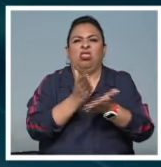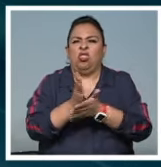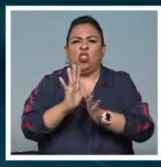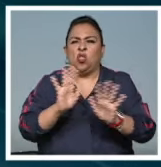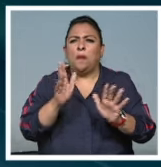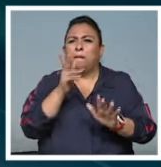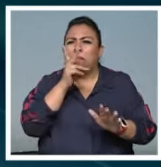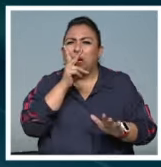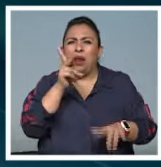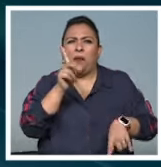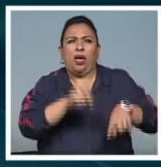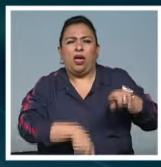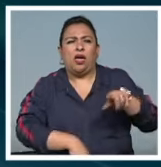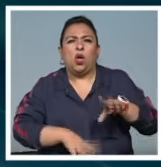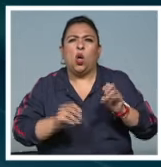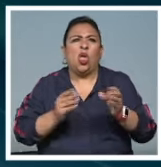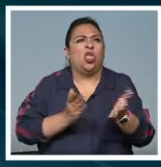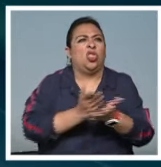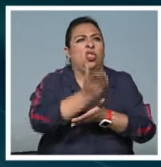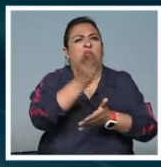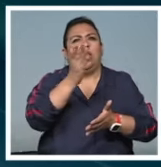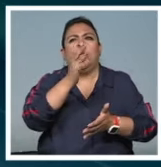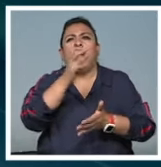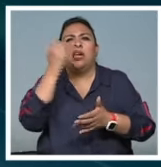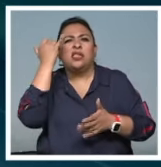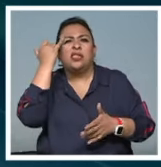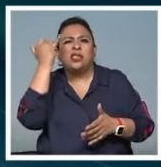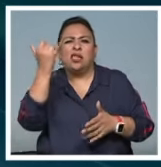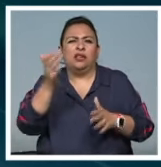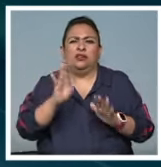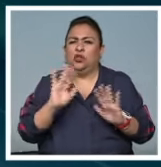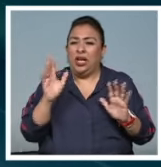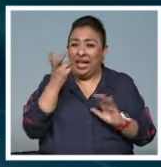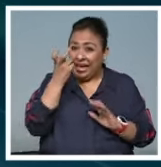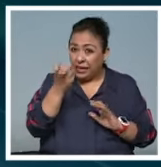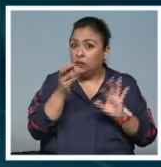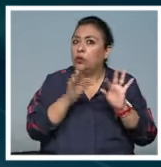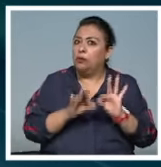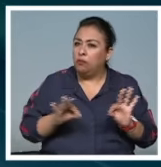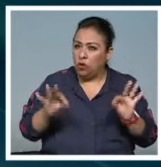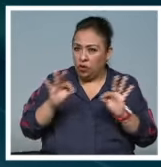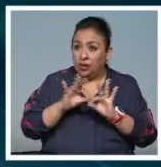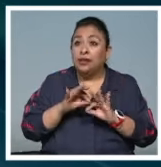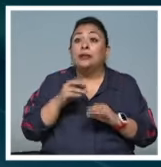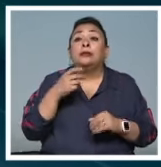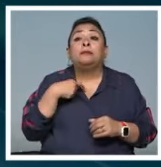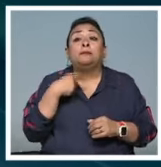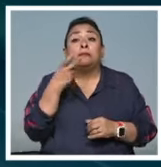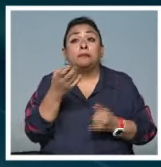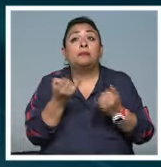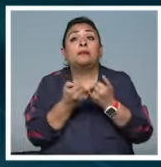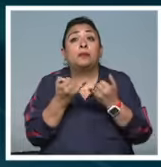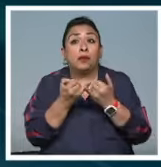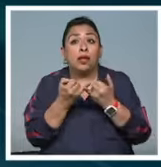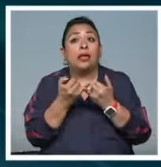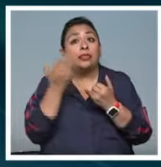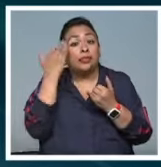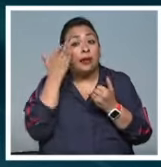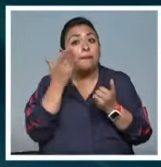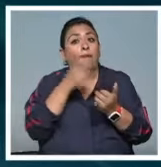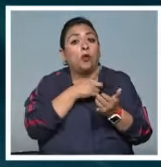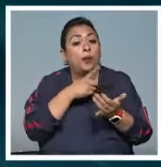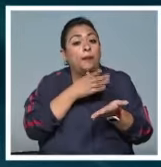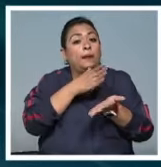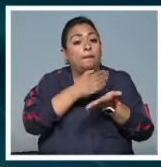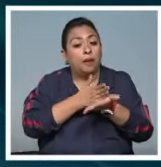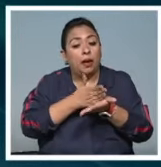no atropellar la palabra, no atropellar las ideas, y eso tiene un tempo.